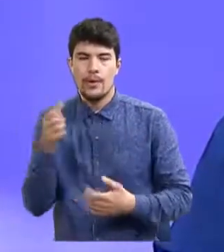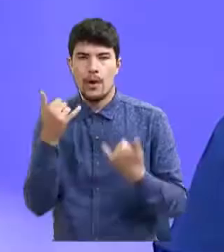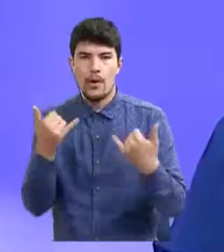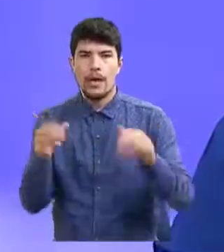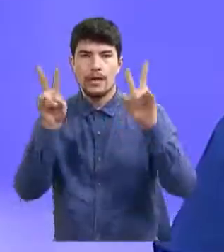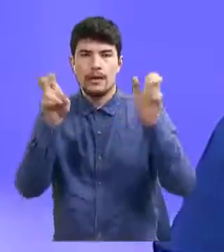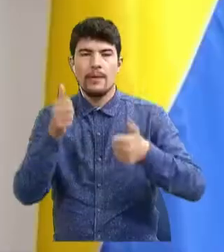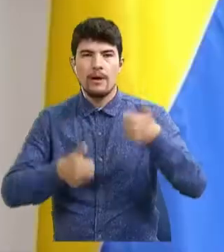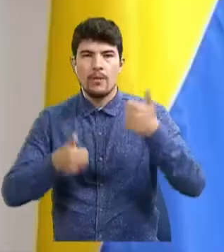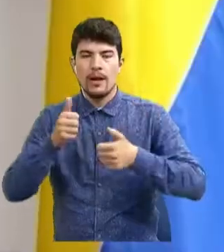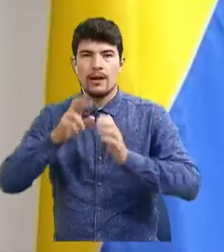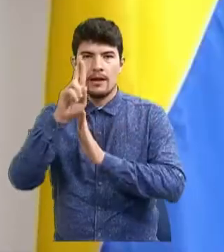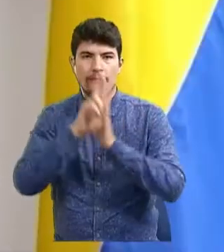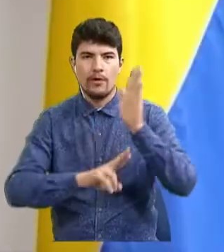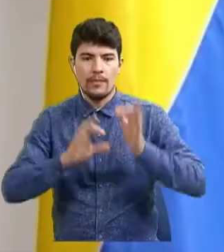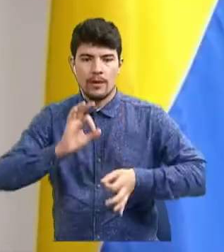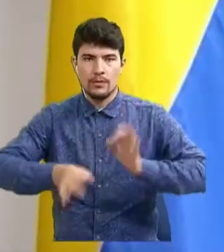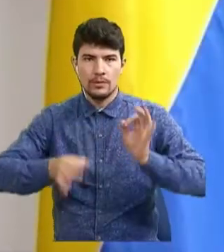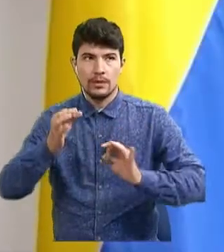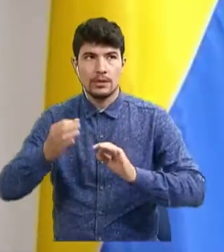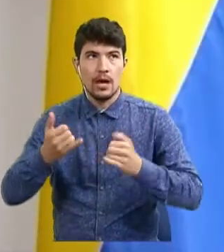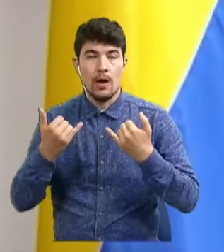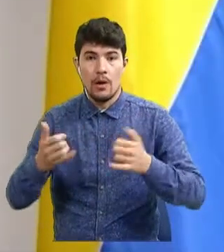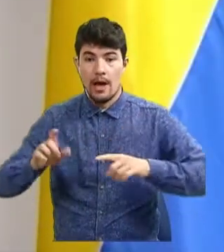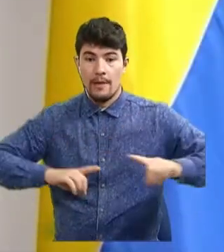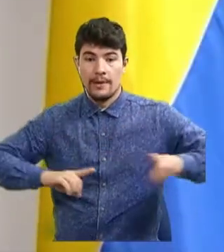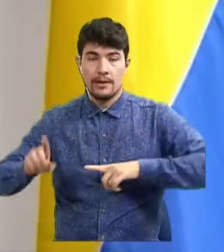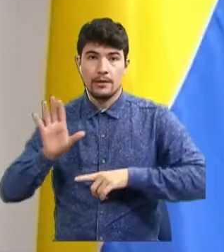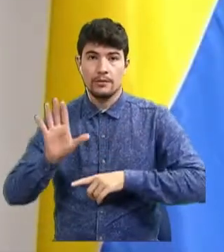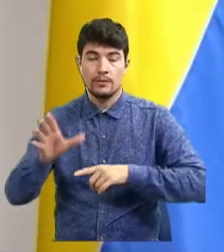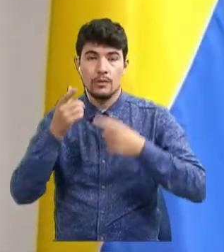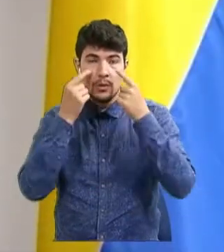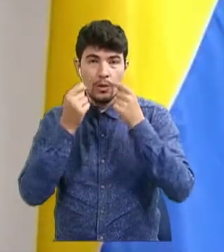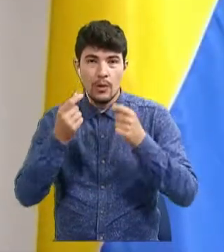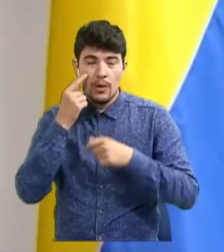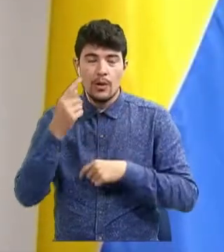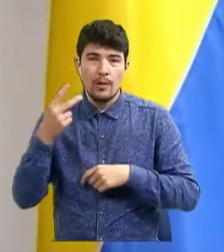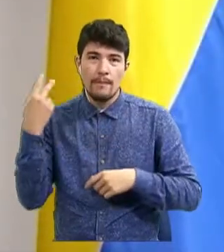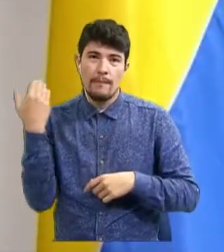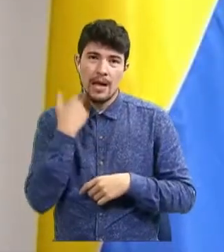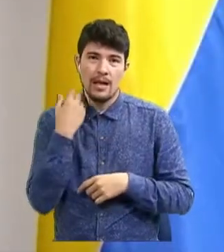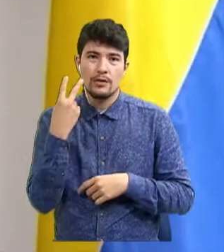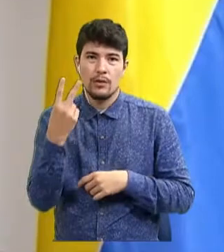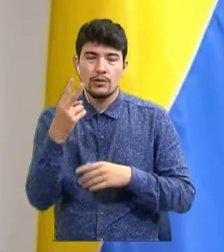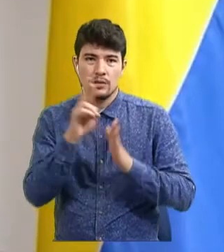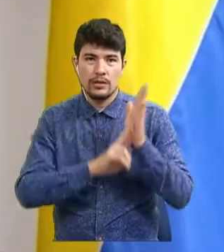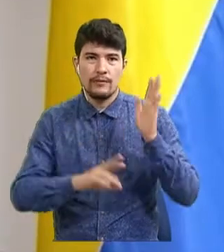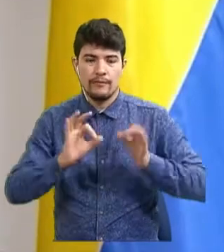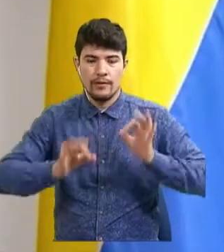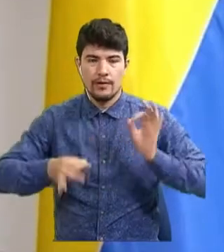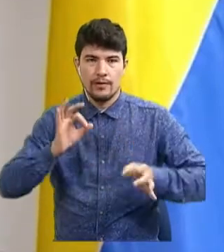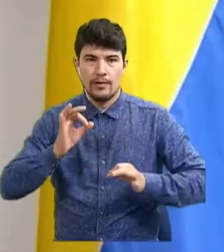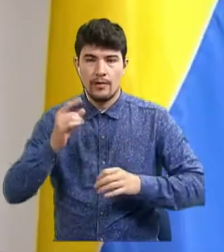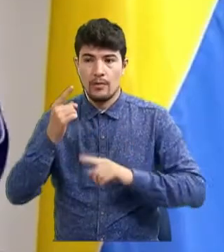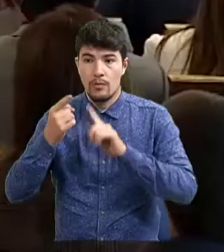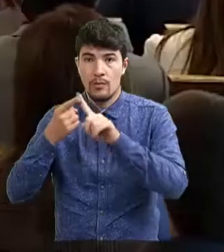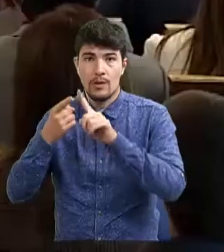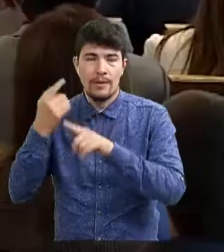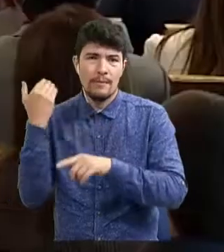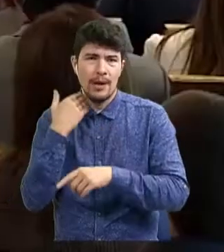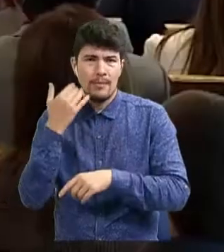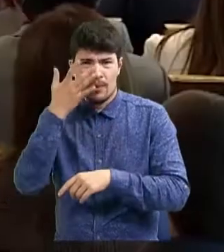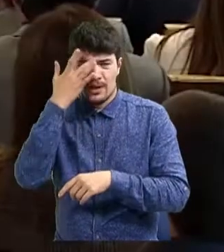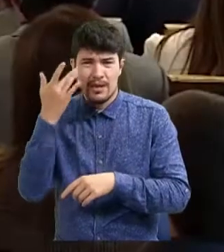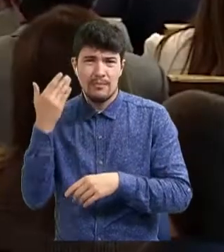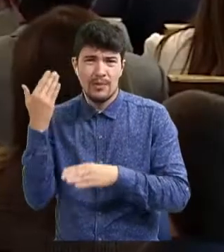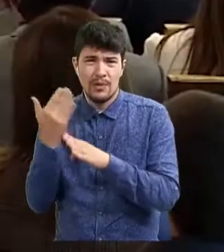nota. Durante la administración de Juan Manuel Santos fracasaron los dos intentos de reforma a la justicia. Una por los